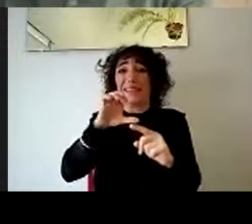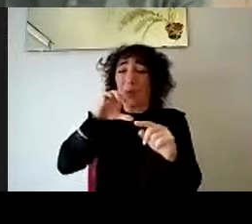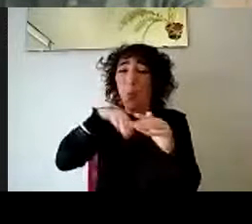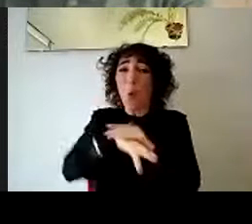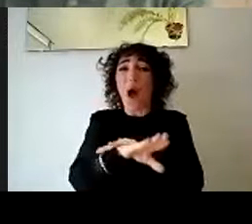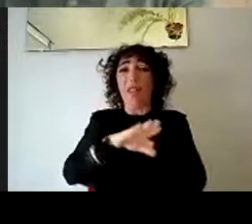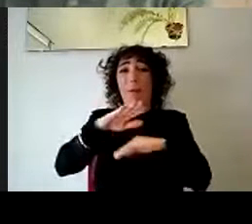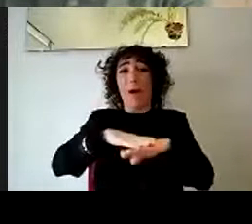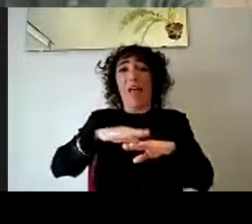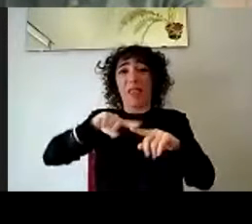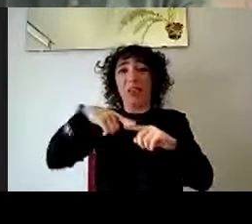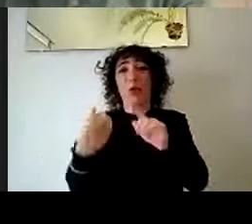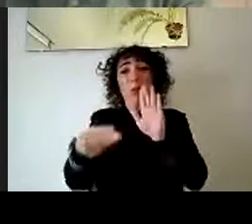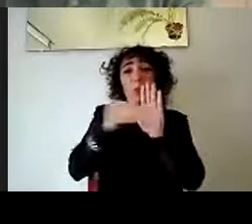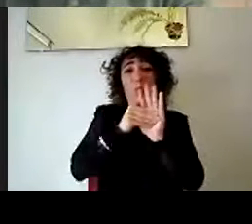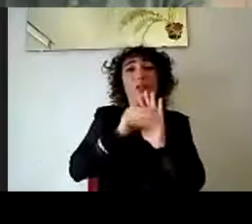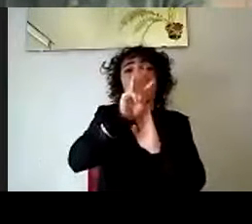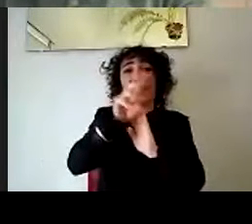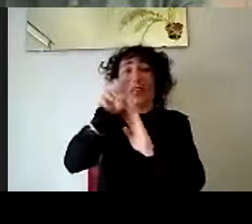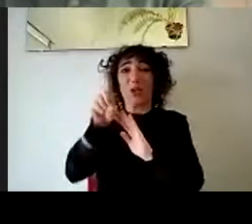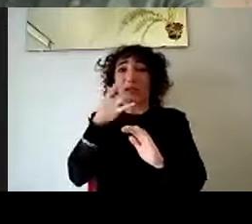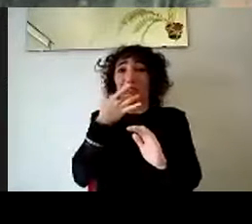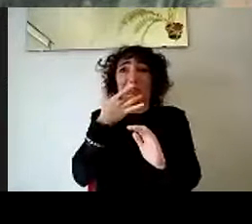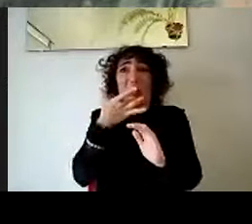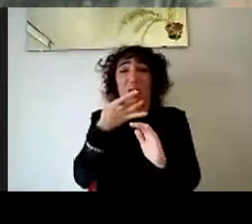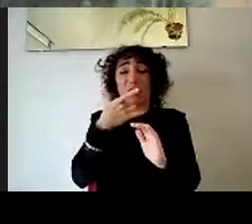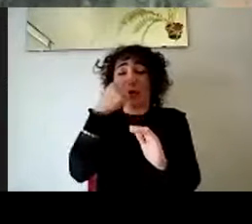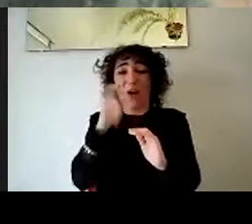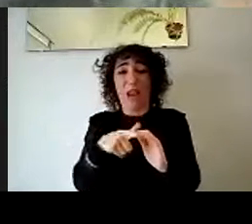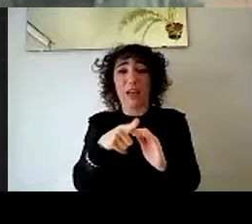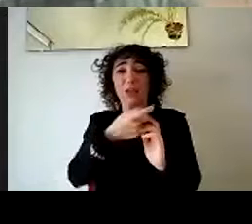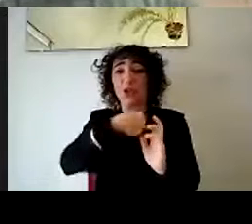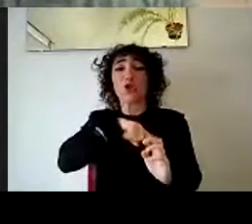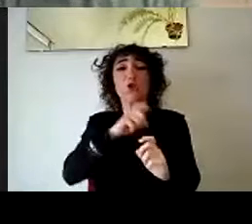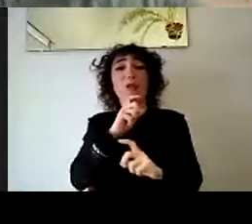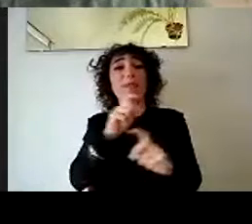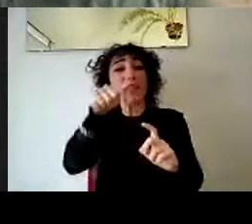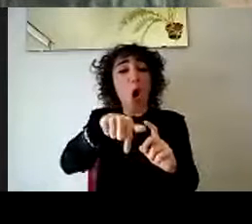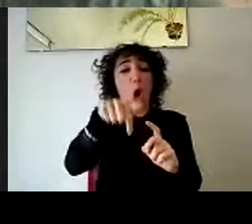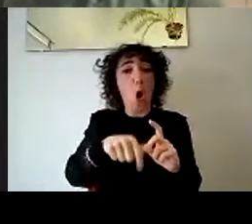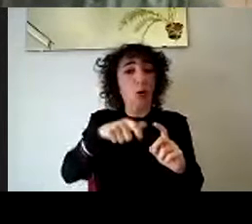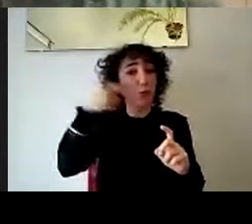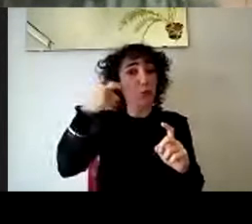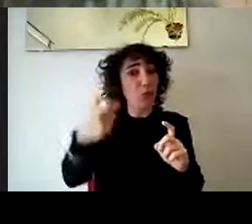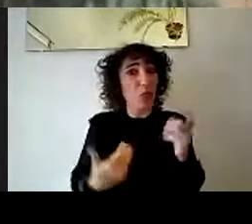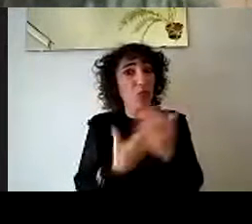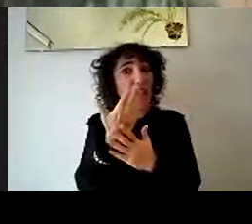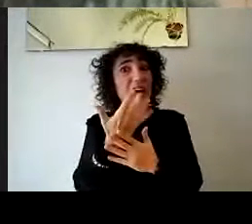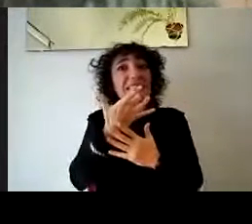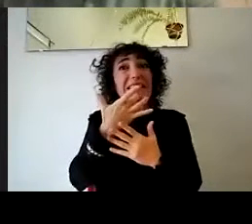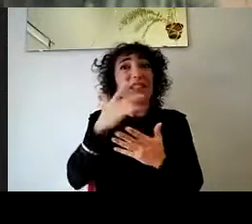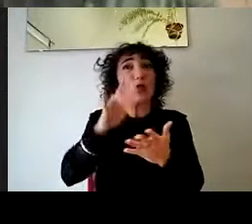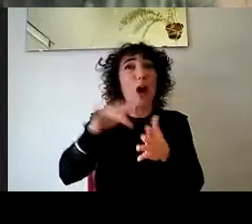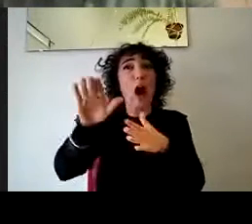somos capaces de publicarla, no tiene validez, pero les diremos algo en el día de hoy. Si lo convocamos miércoles